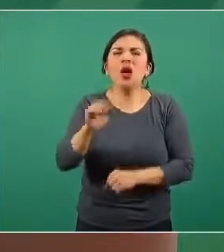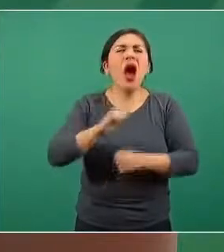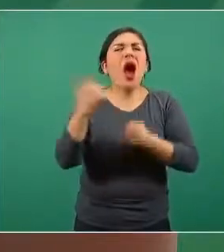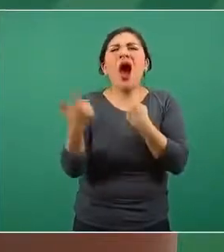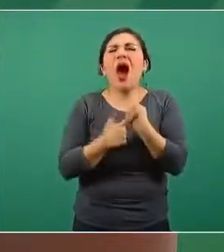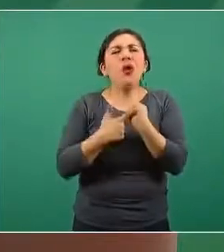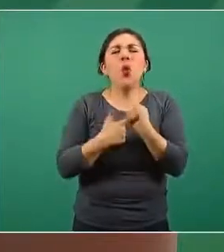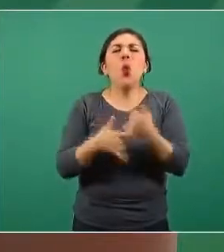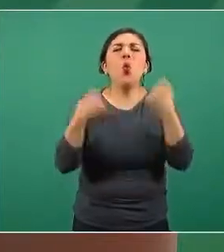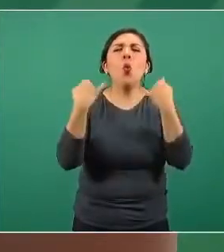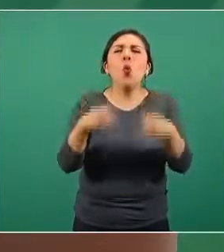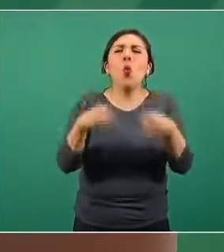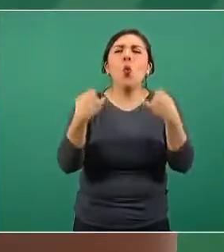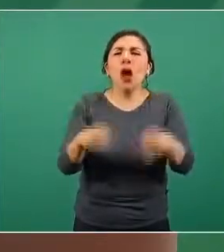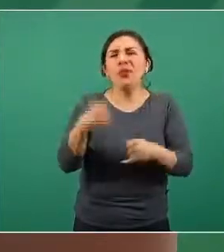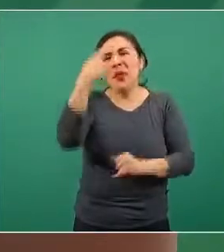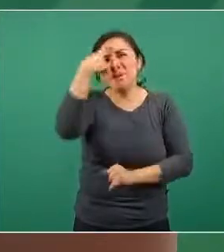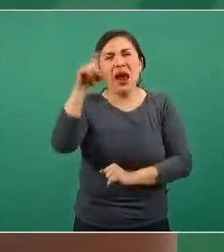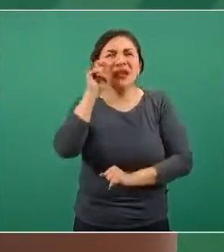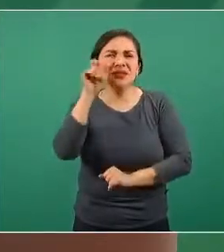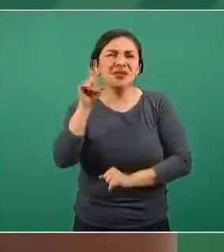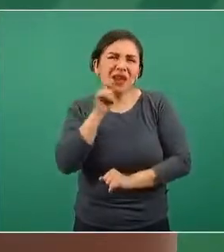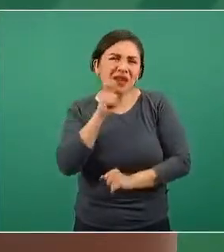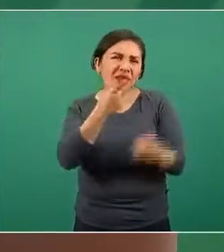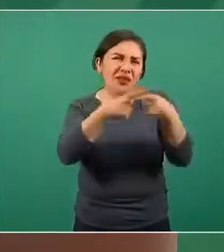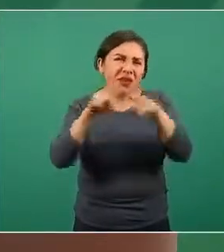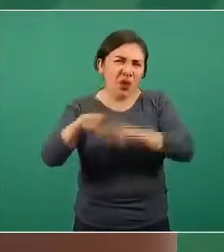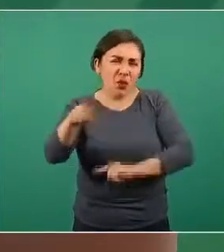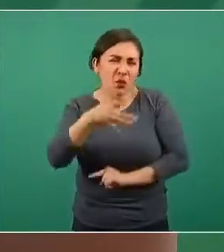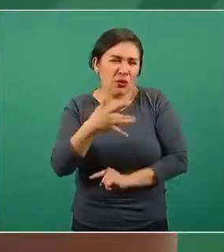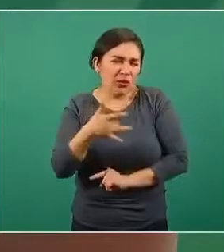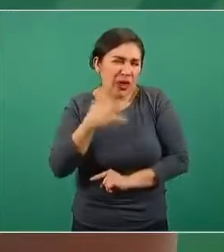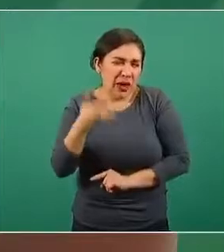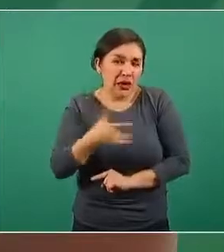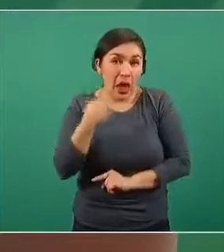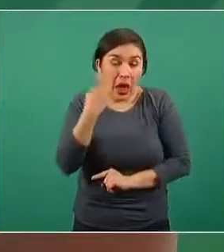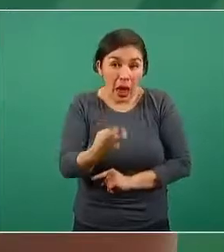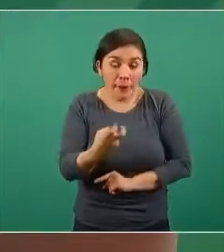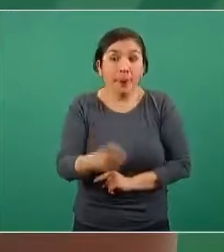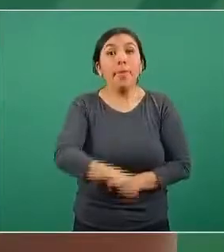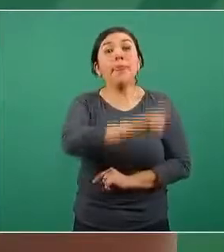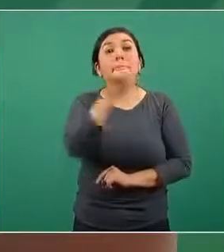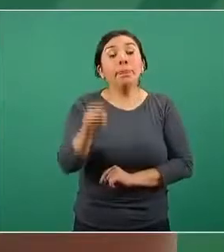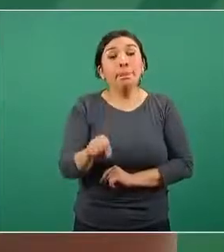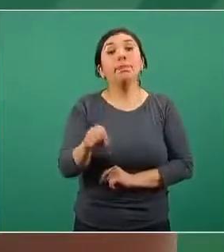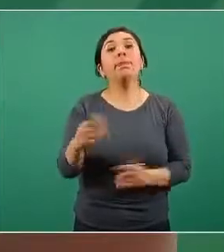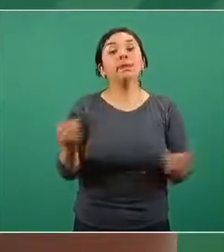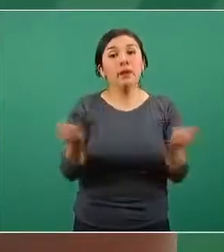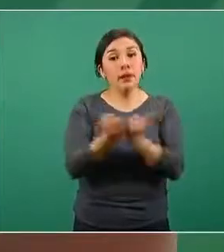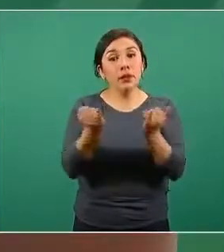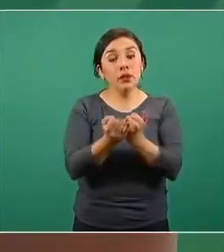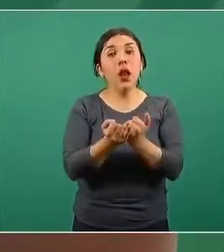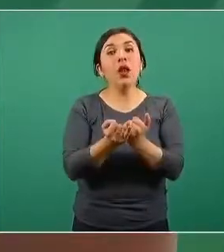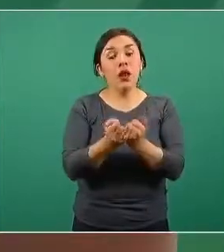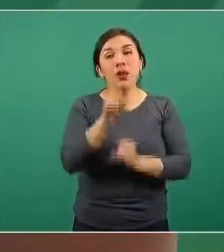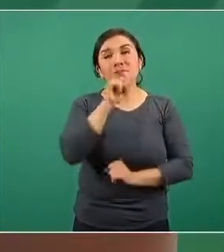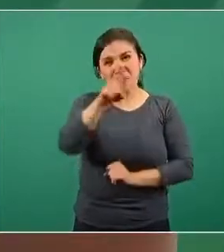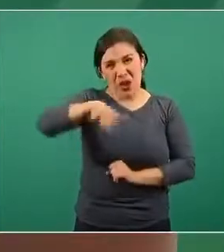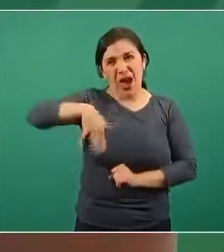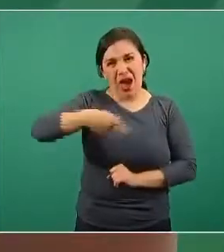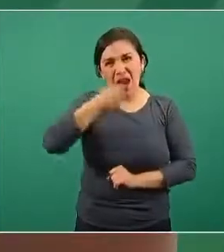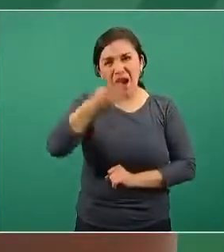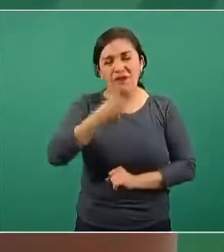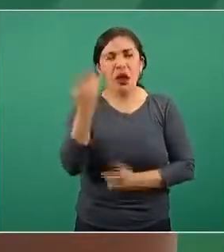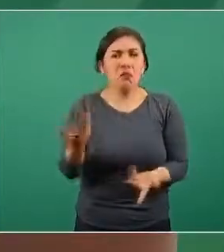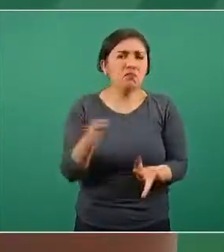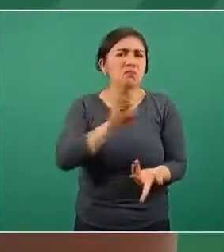tipo de juguetes durante este tipo de autoerotismo. Después viene, evidentemente, como bien lo mencionaba,